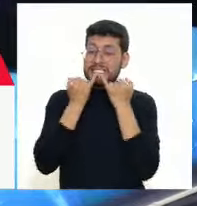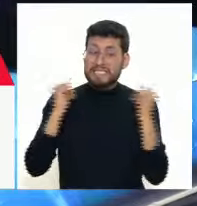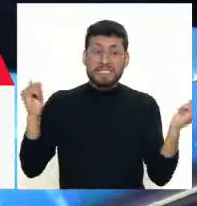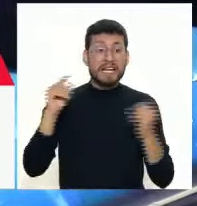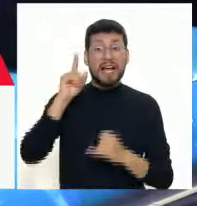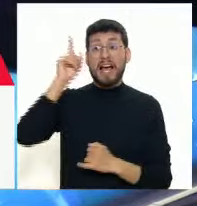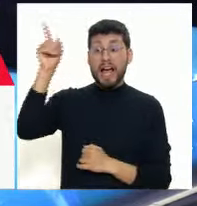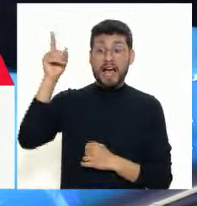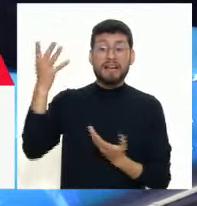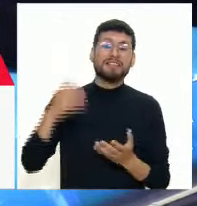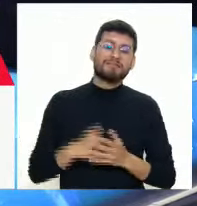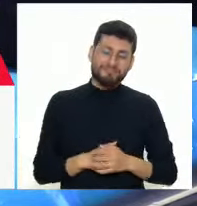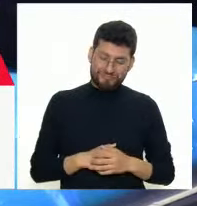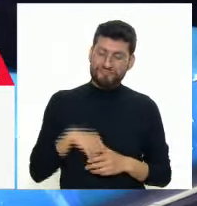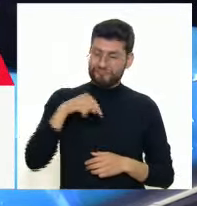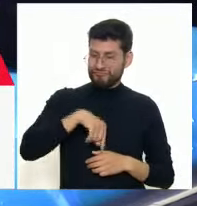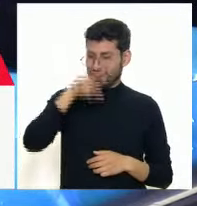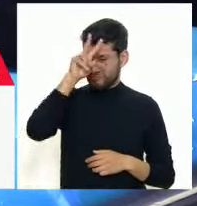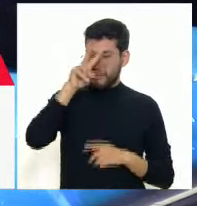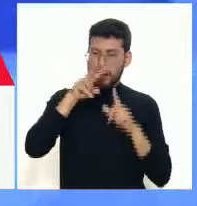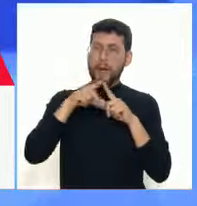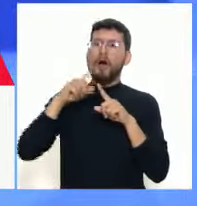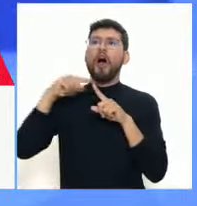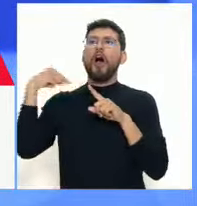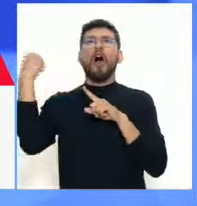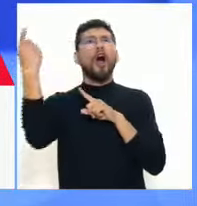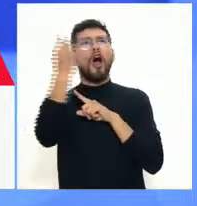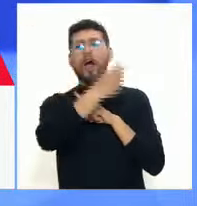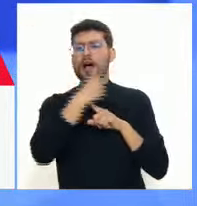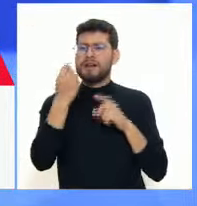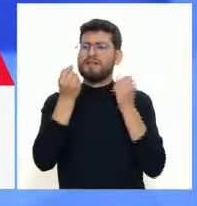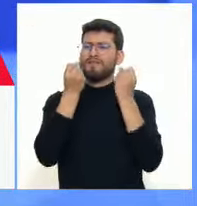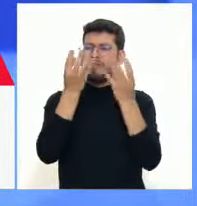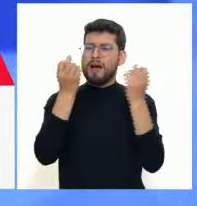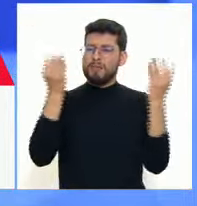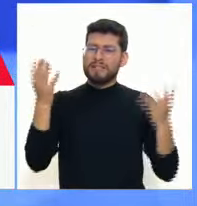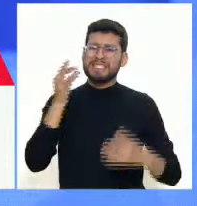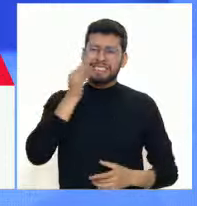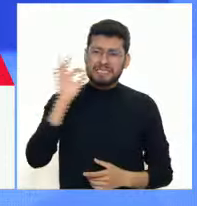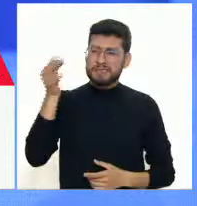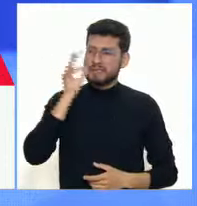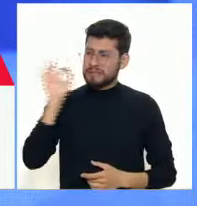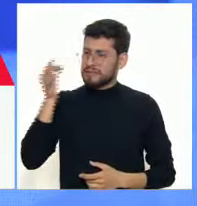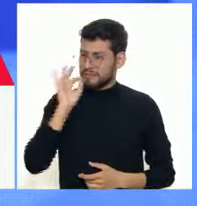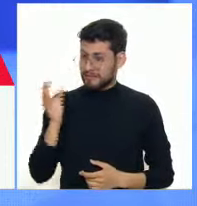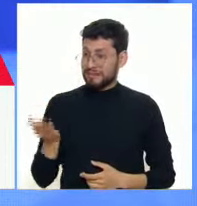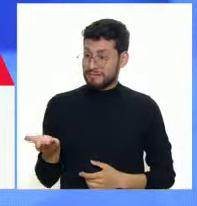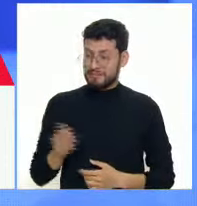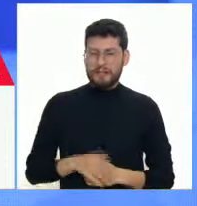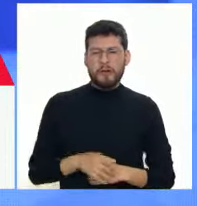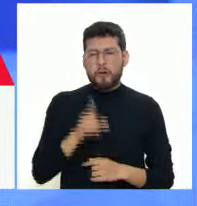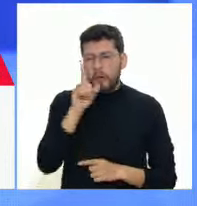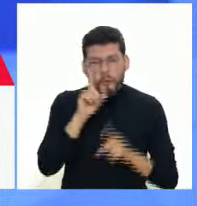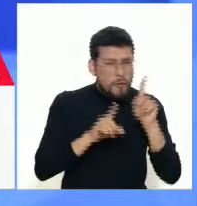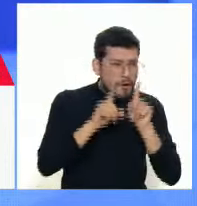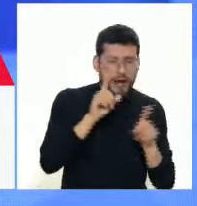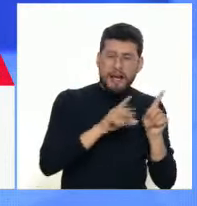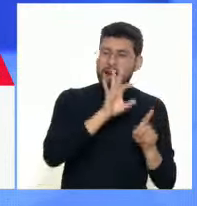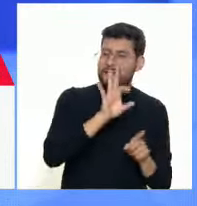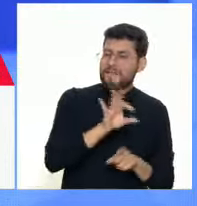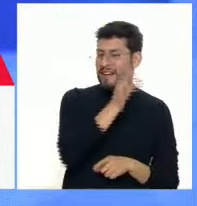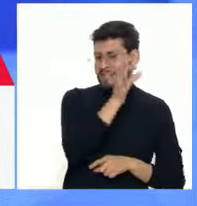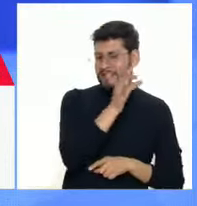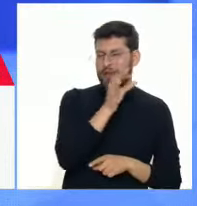allá afuera, fuera de nuestra patria, casi todos hablan inglés. Uno que otro habla el